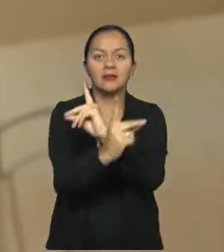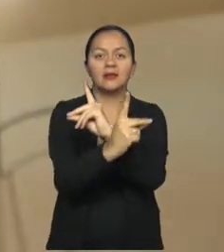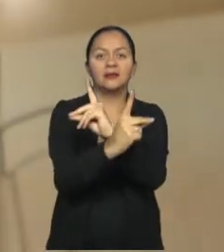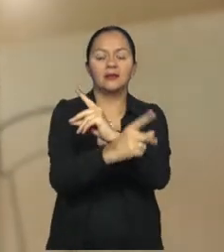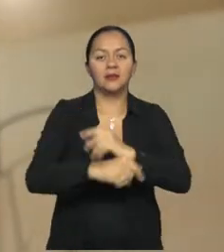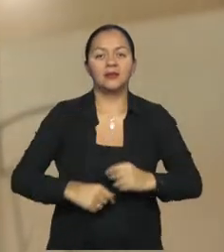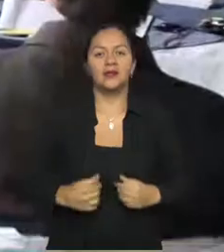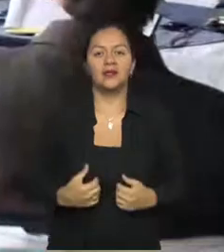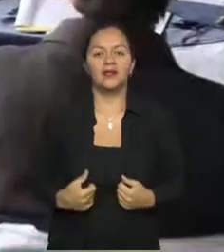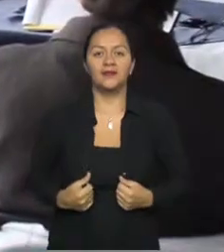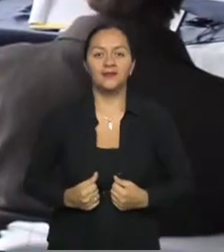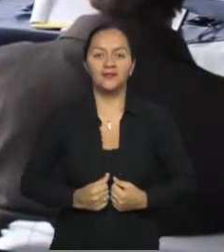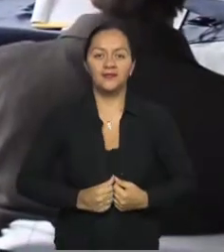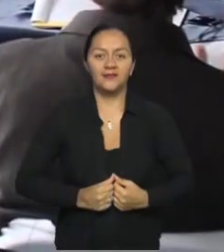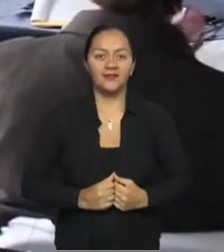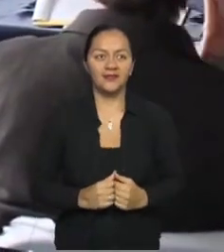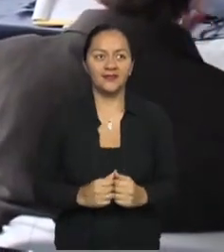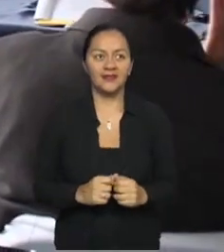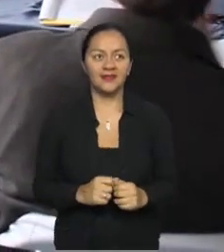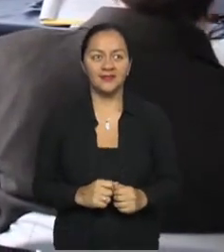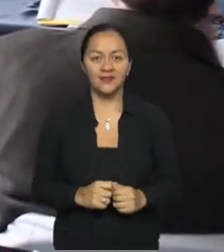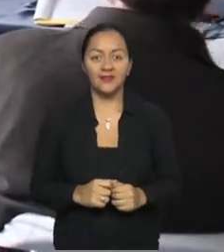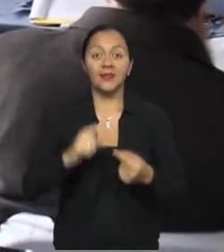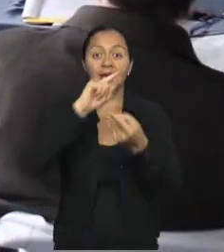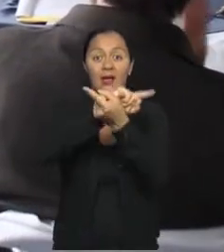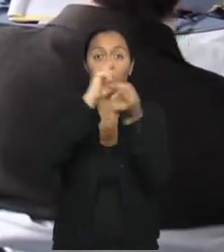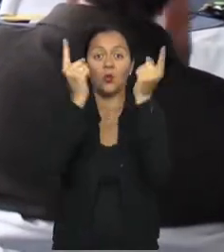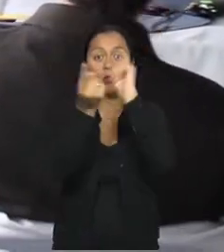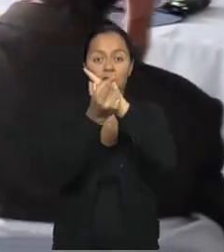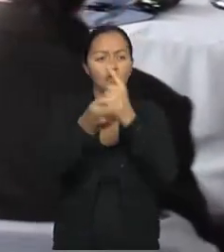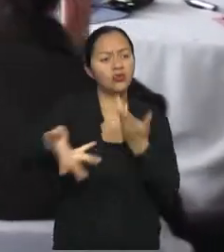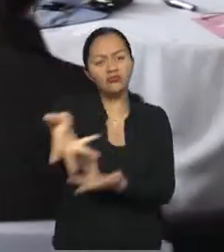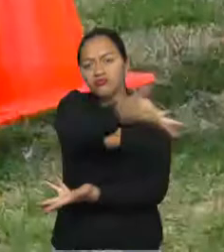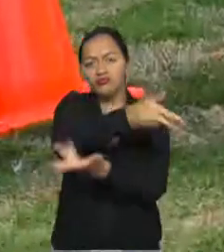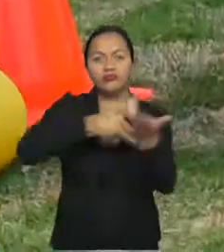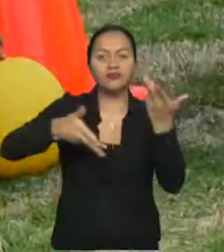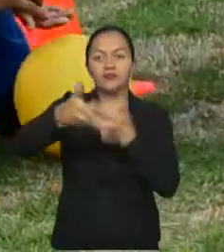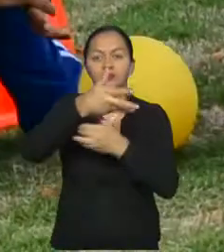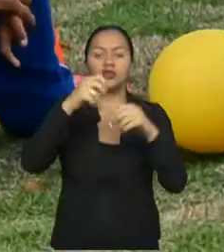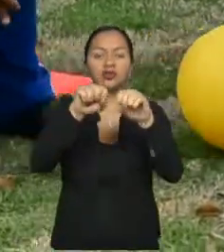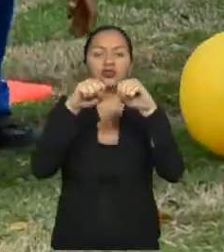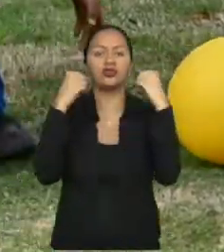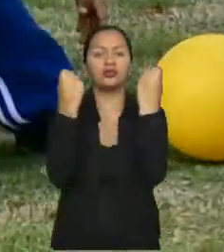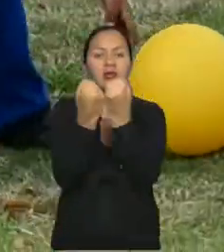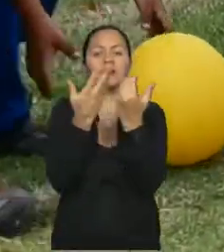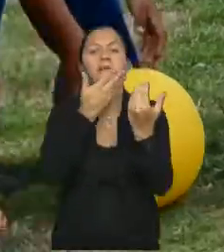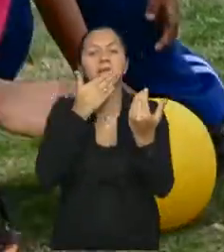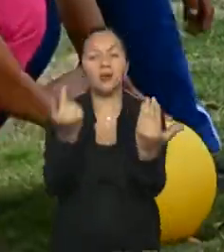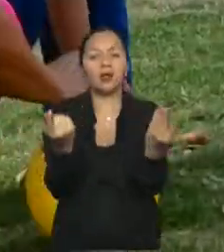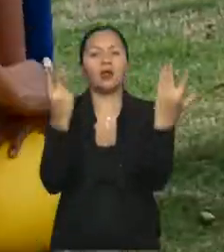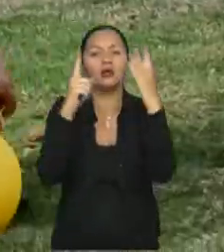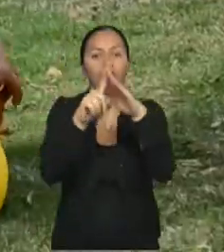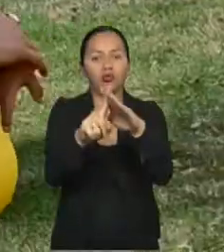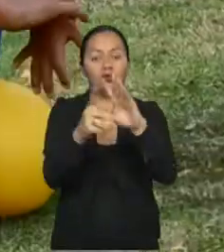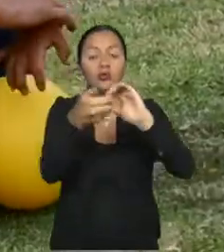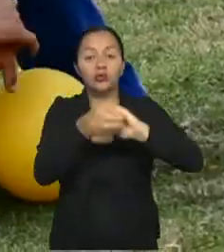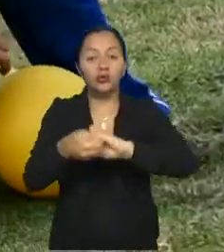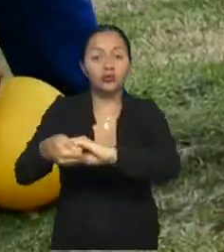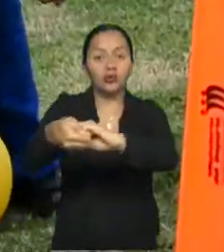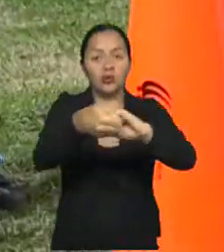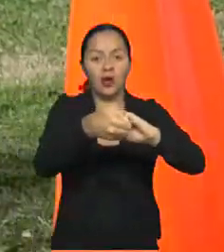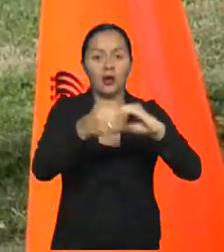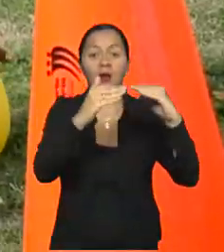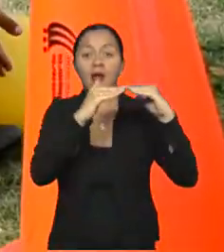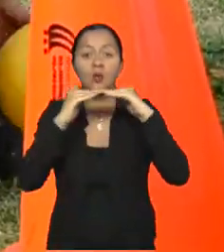personas con discapacidad. El encuentro busca consolidar una sociedad incluyente y solidaria, sustentada en la igualdad